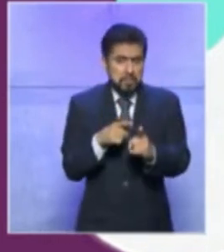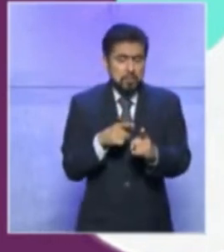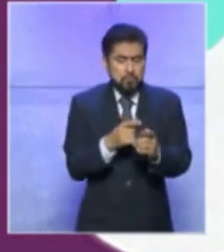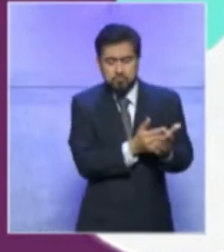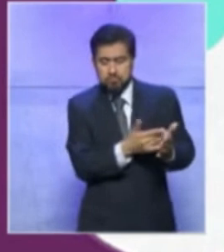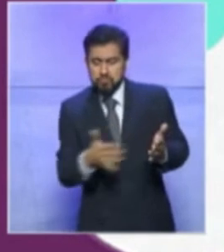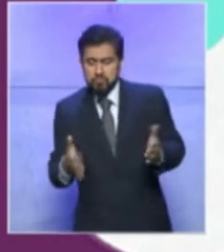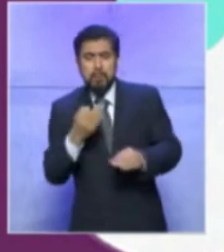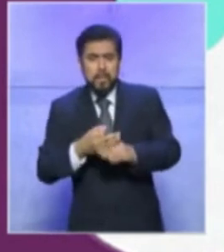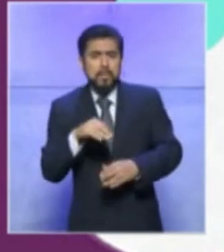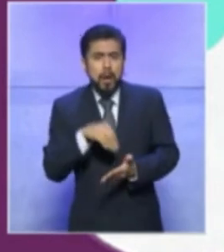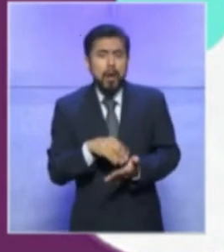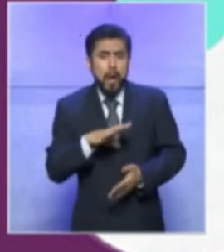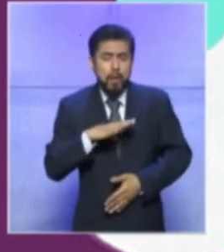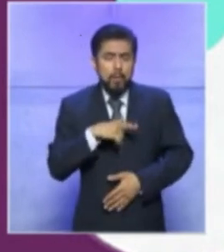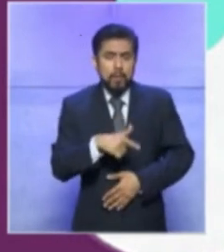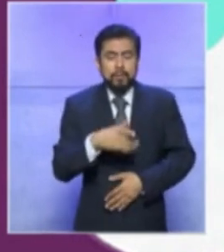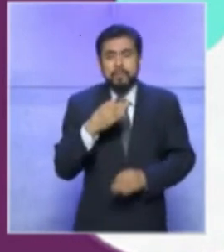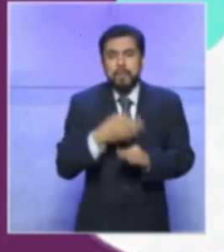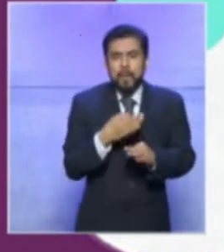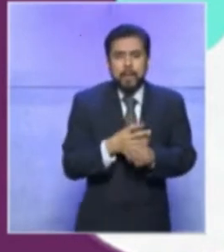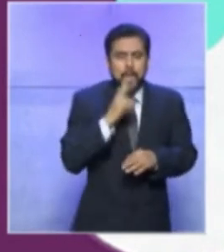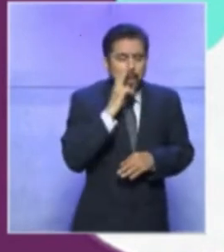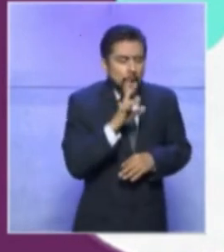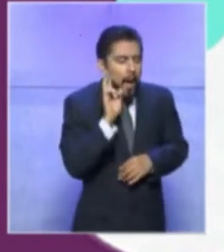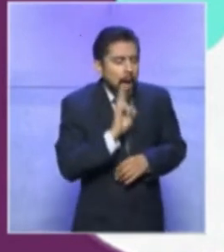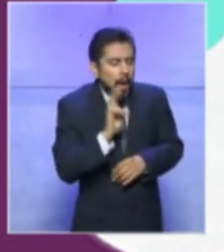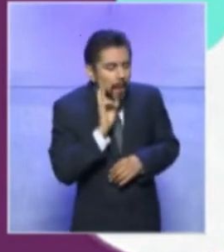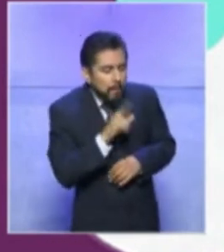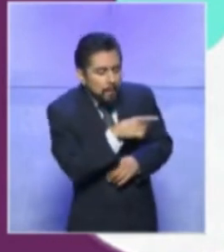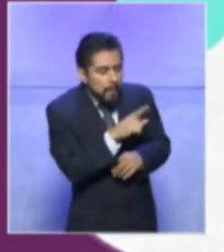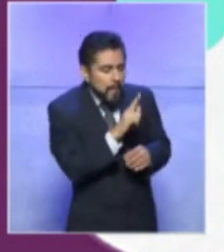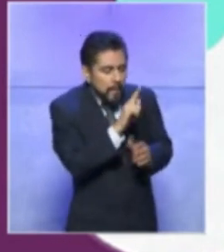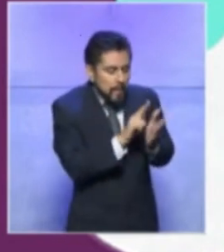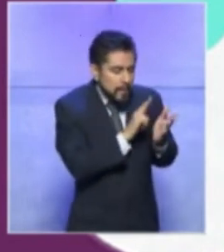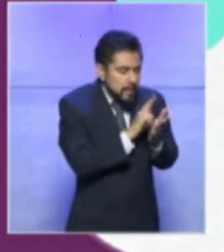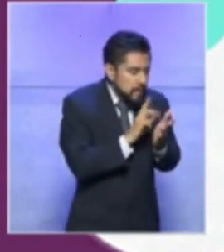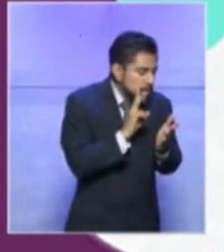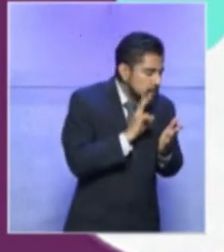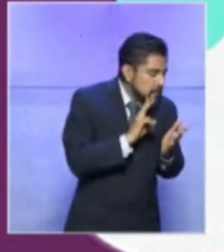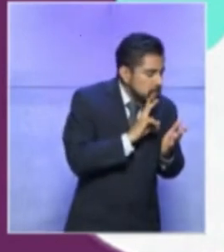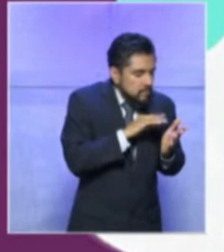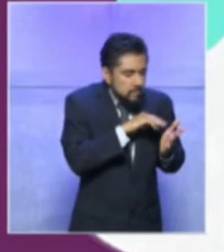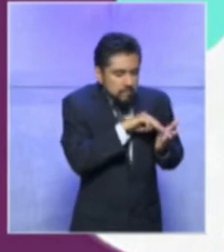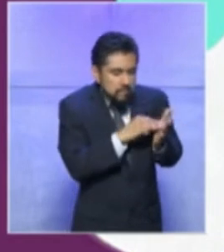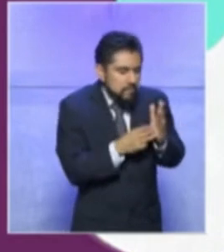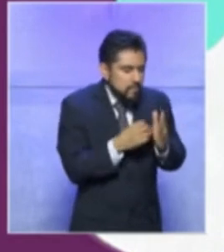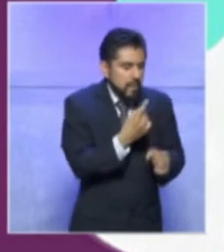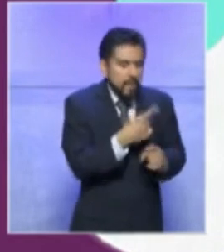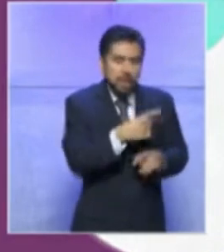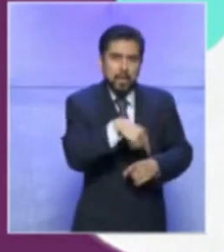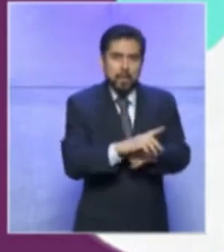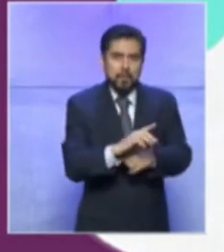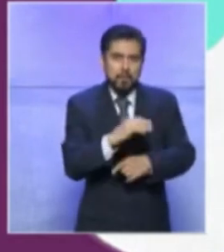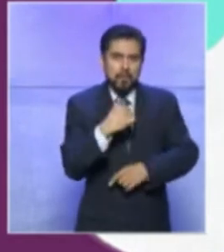no es la norma ni su interpretación, sino el resultado que de ello se obtiene, lo que probablemente molesta a los actores. Es